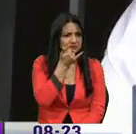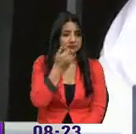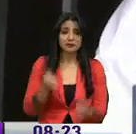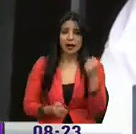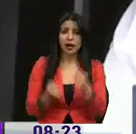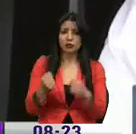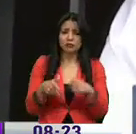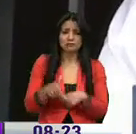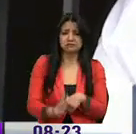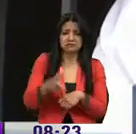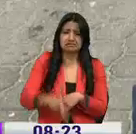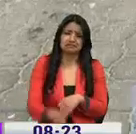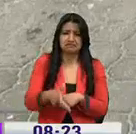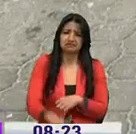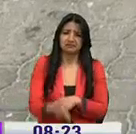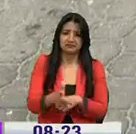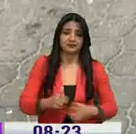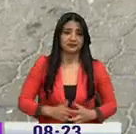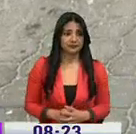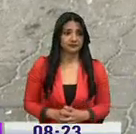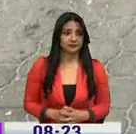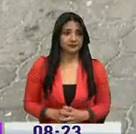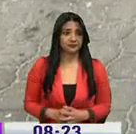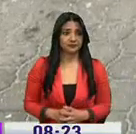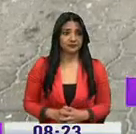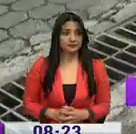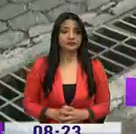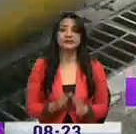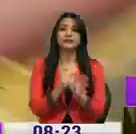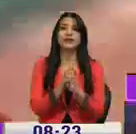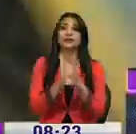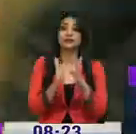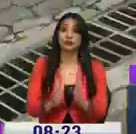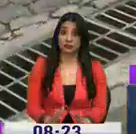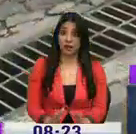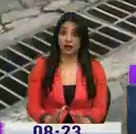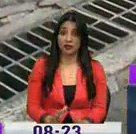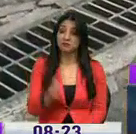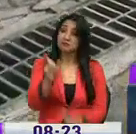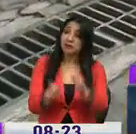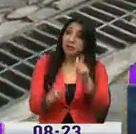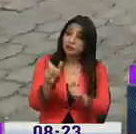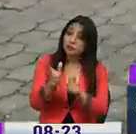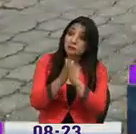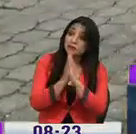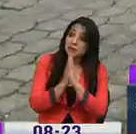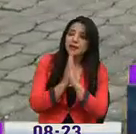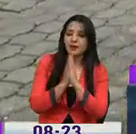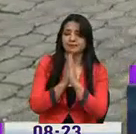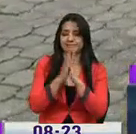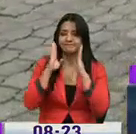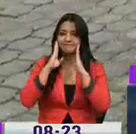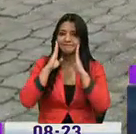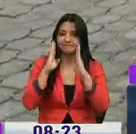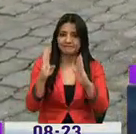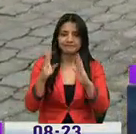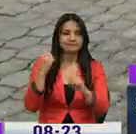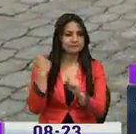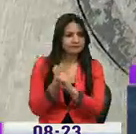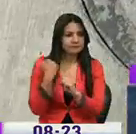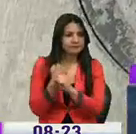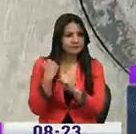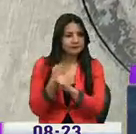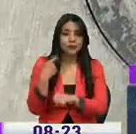carros se desbaratan ahí, vea. Pues bien. Los funcionarios escucharon la solicitud de los vecinos y tras un largo y arduo